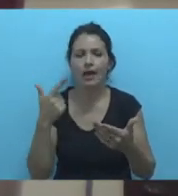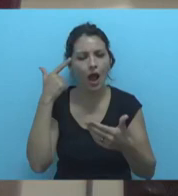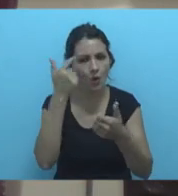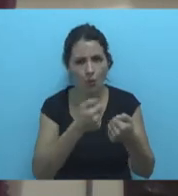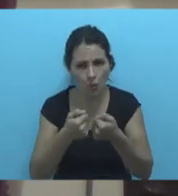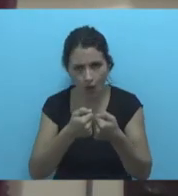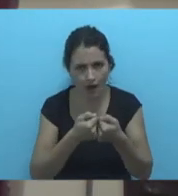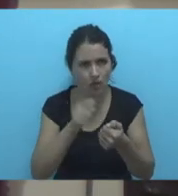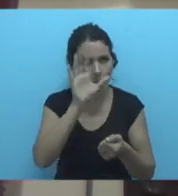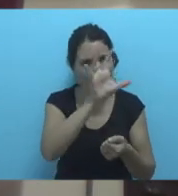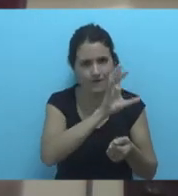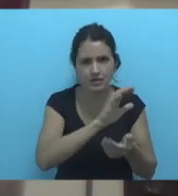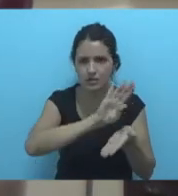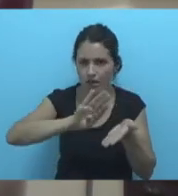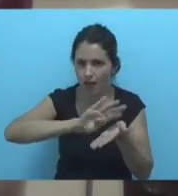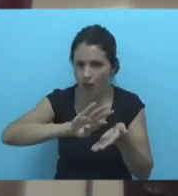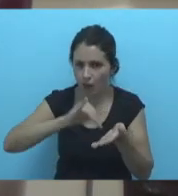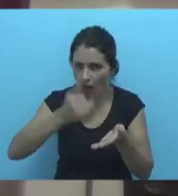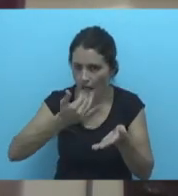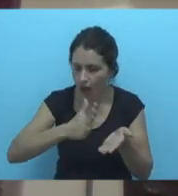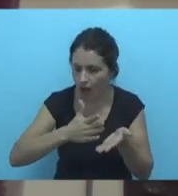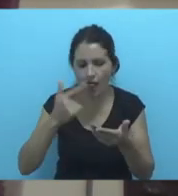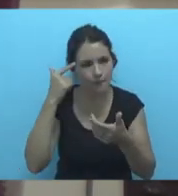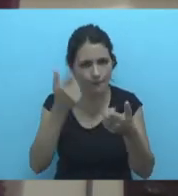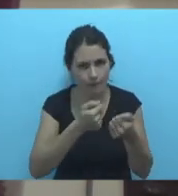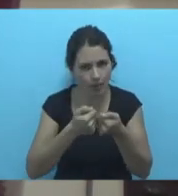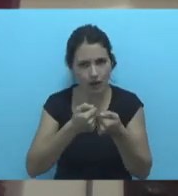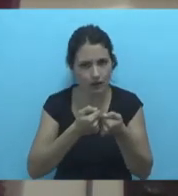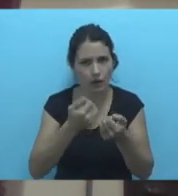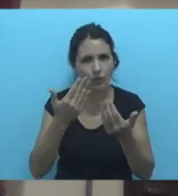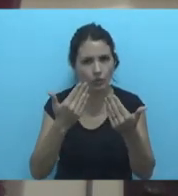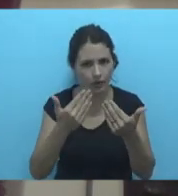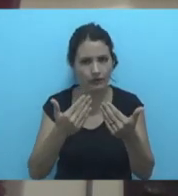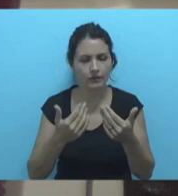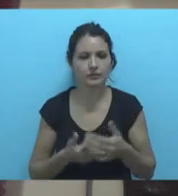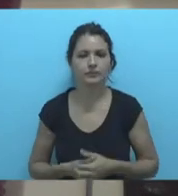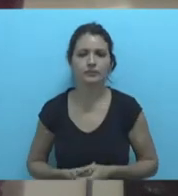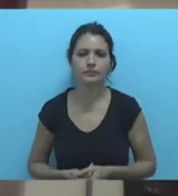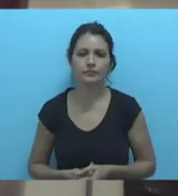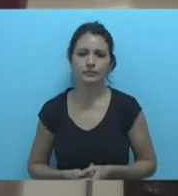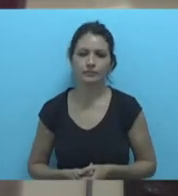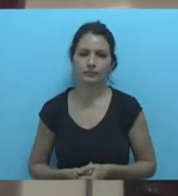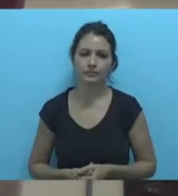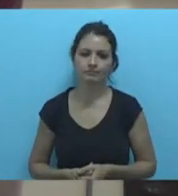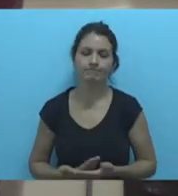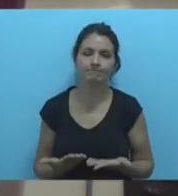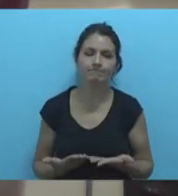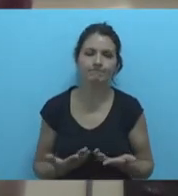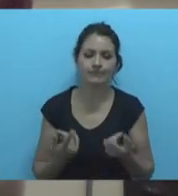dato menor. Hasta ahora eso no, por lo menos yo no lo conozco que haya tenido. Pero bueno, creo que salvando